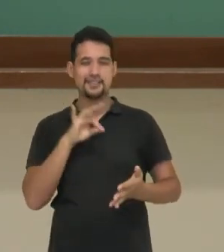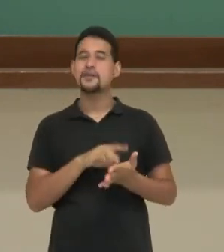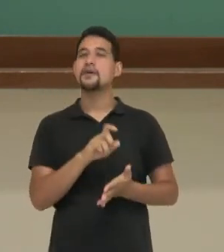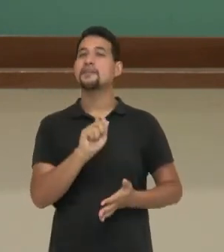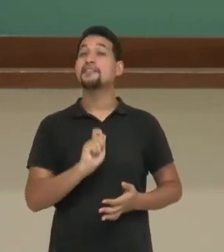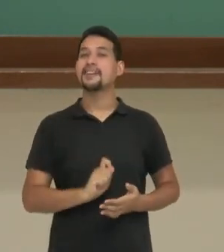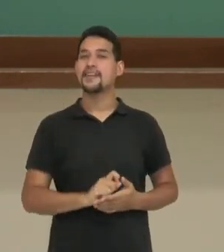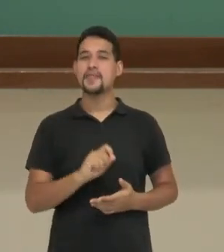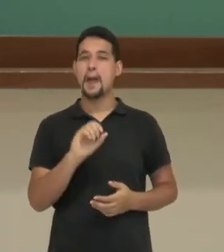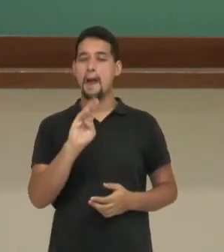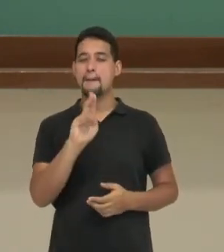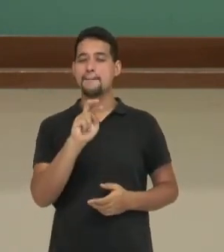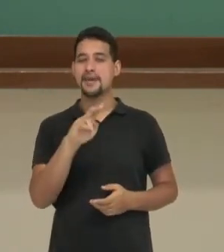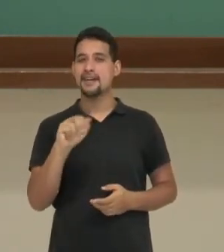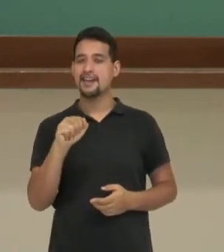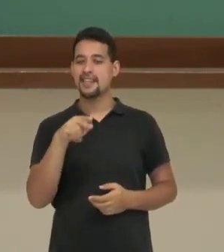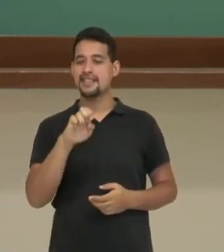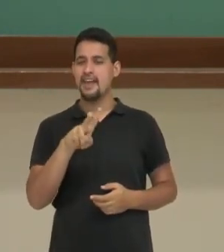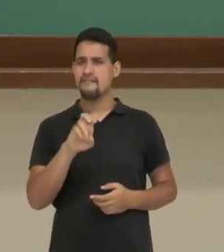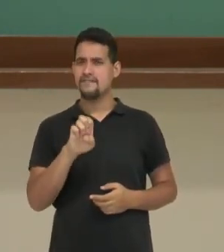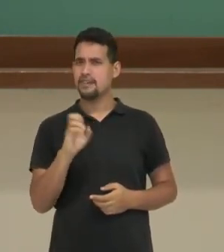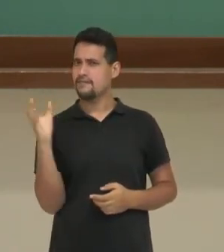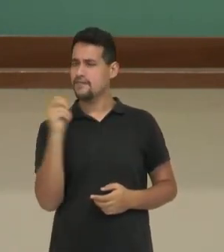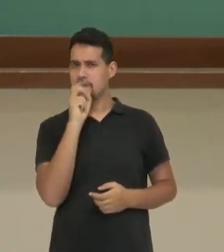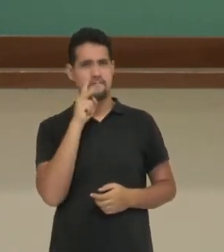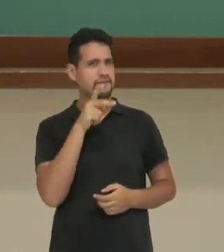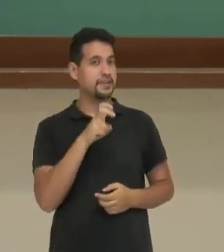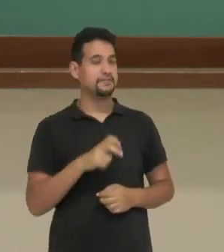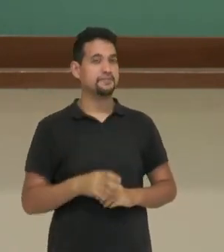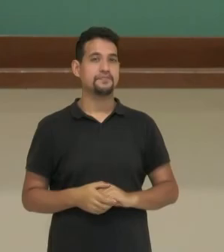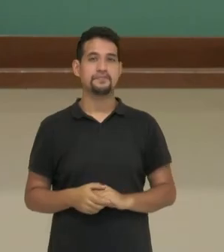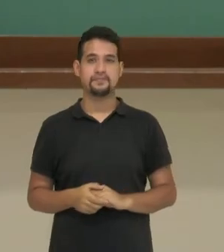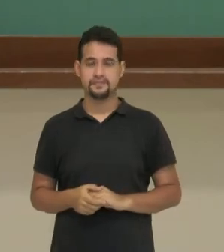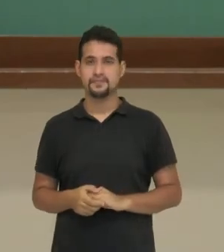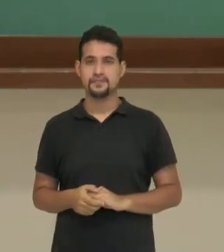de Neve. Vamos ver.